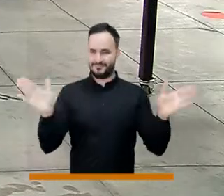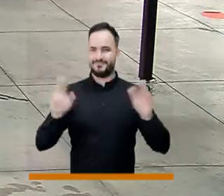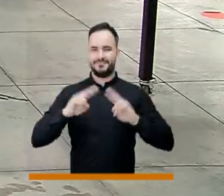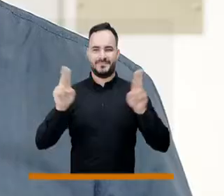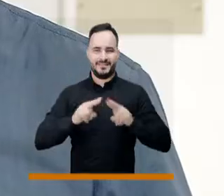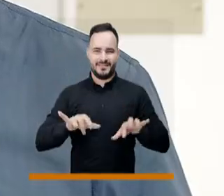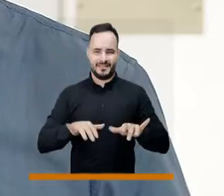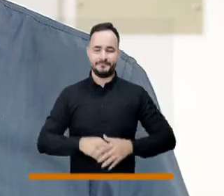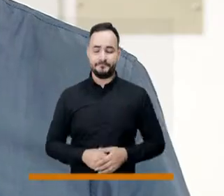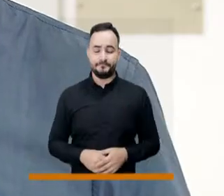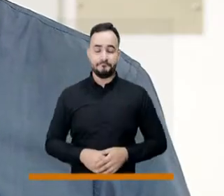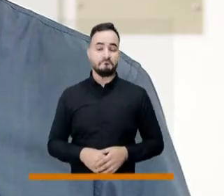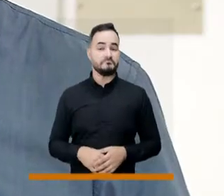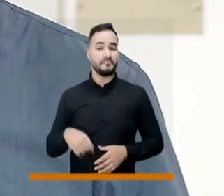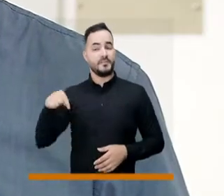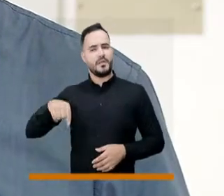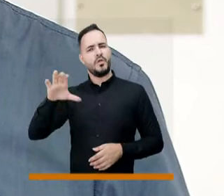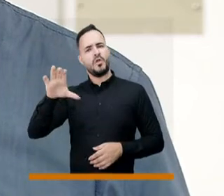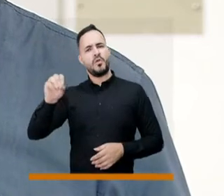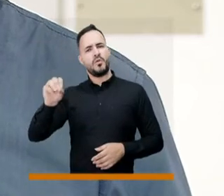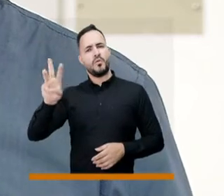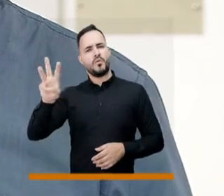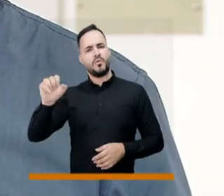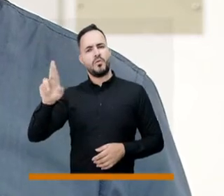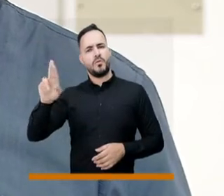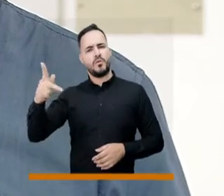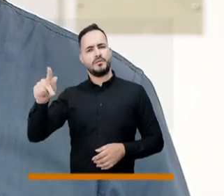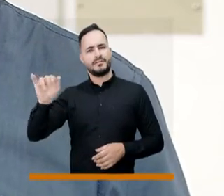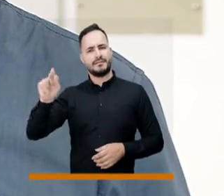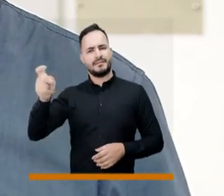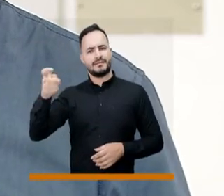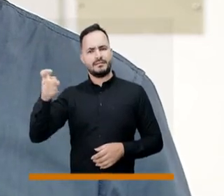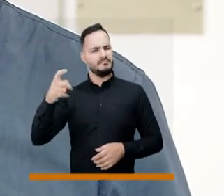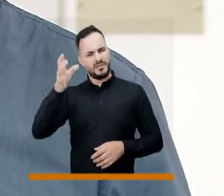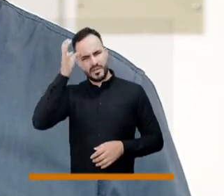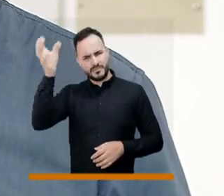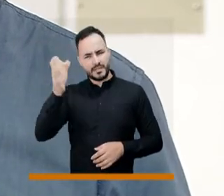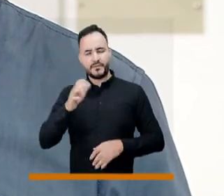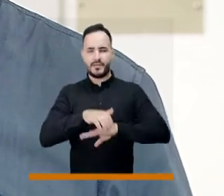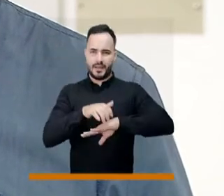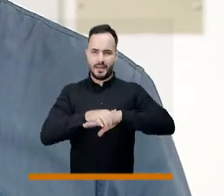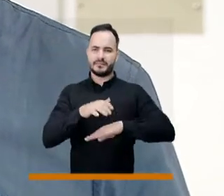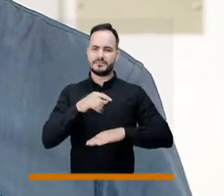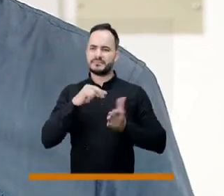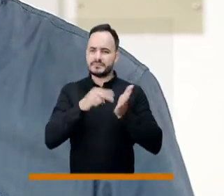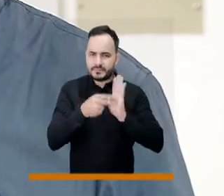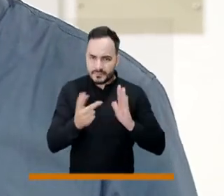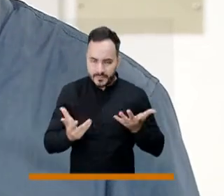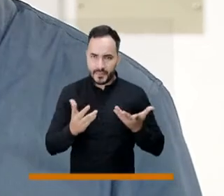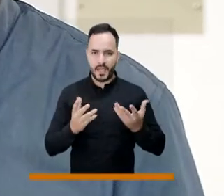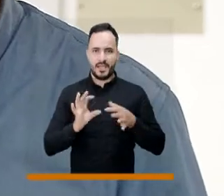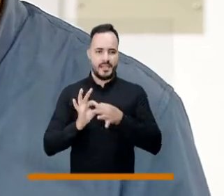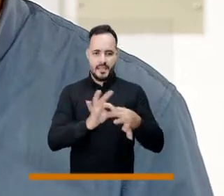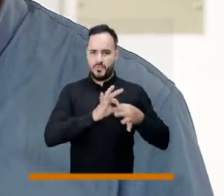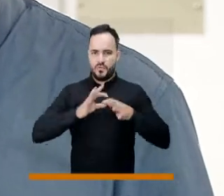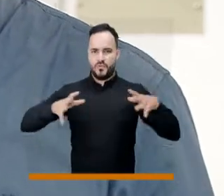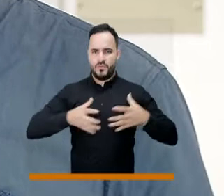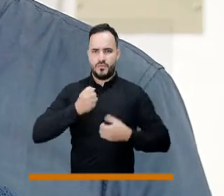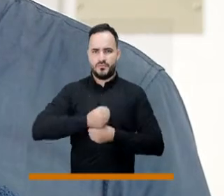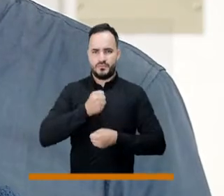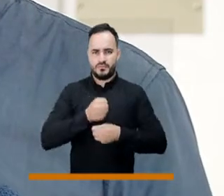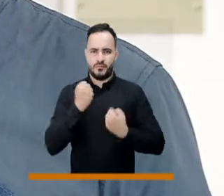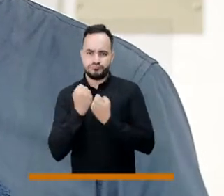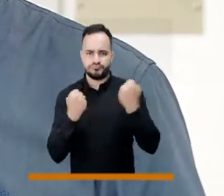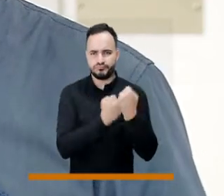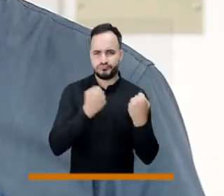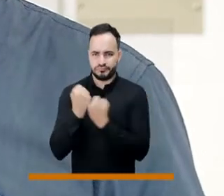la ciudad. Coworking es un concepto básicamente que nos dice que es trabajo colaborativo, espacios